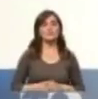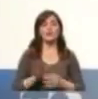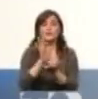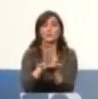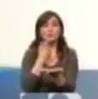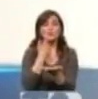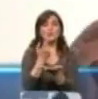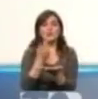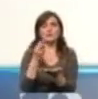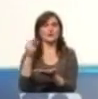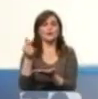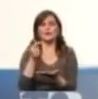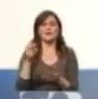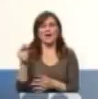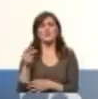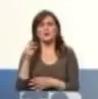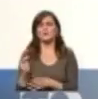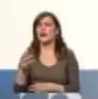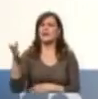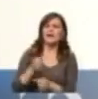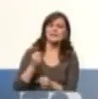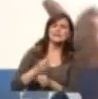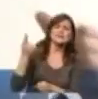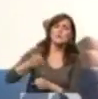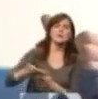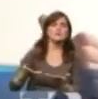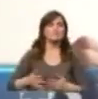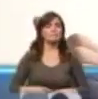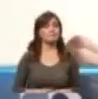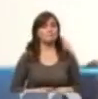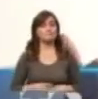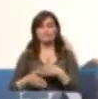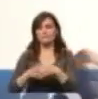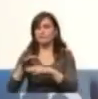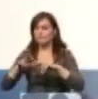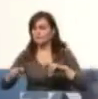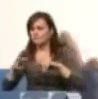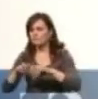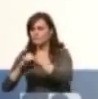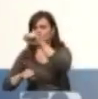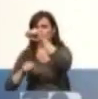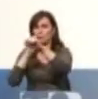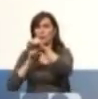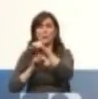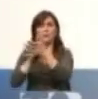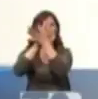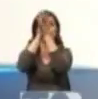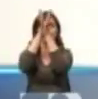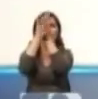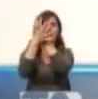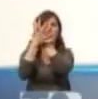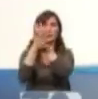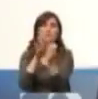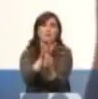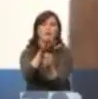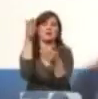que fue por hacerlo apresurado, porque le estaban insistiendo que esto debía hacerse. No encuentran nada, llegan a la audiencia, y esto es lo que pasa cuando tú haces un proceso o politizas